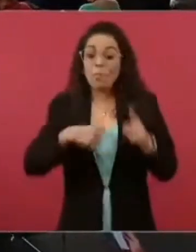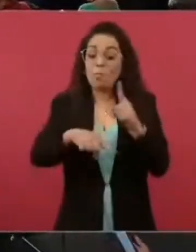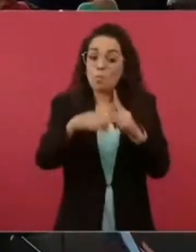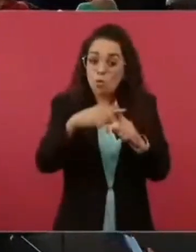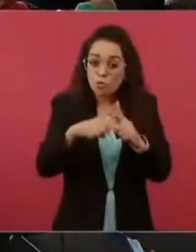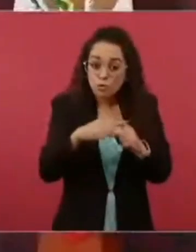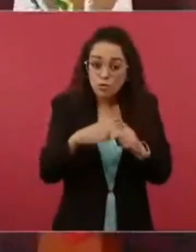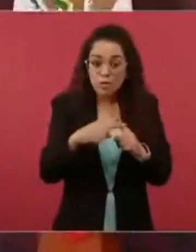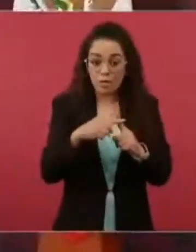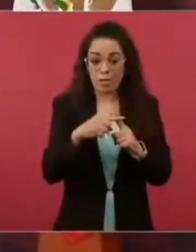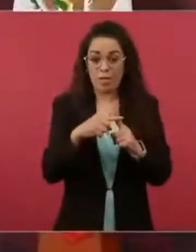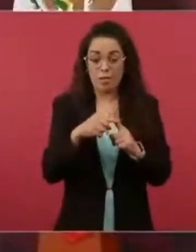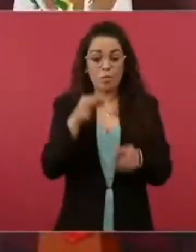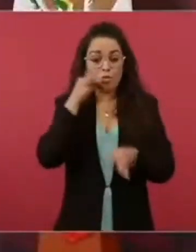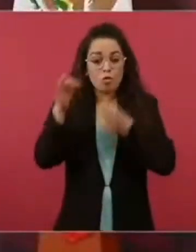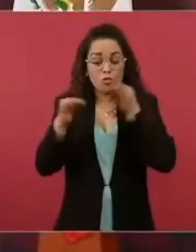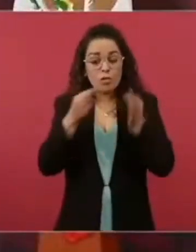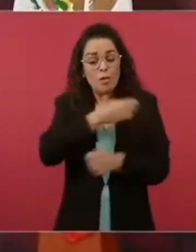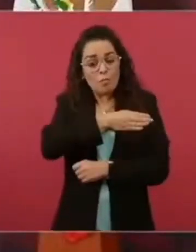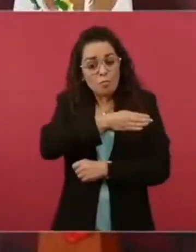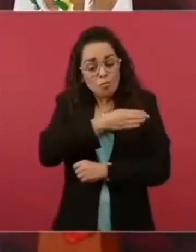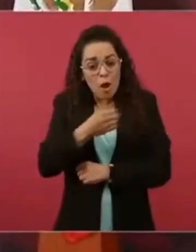los trabajadores